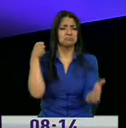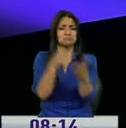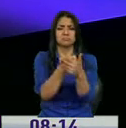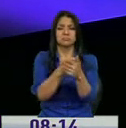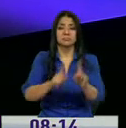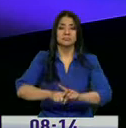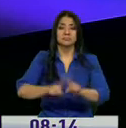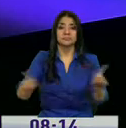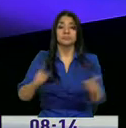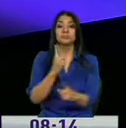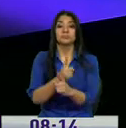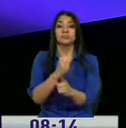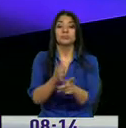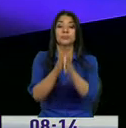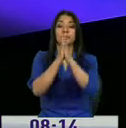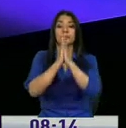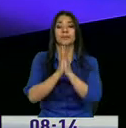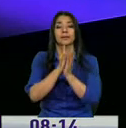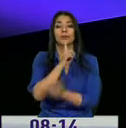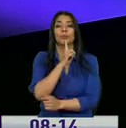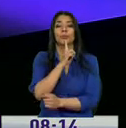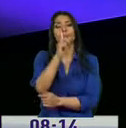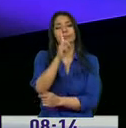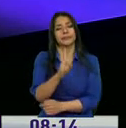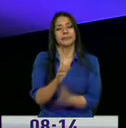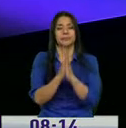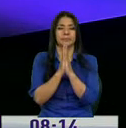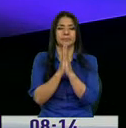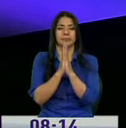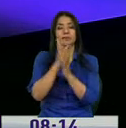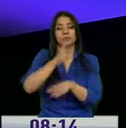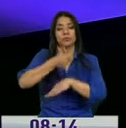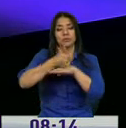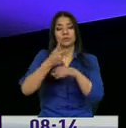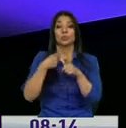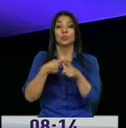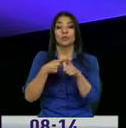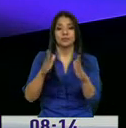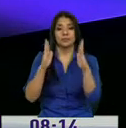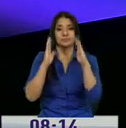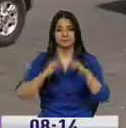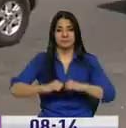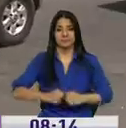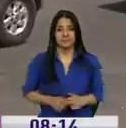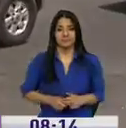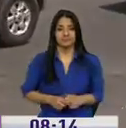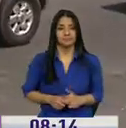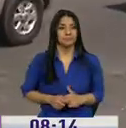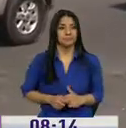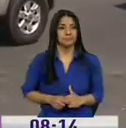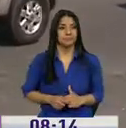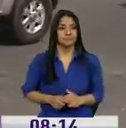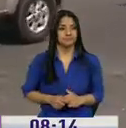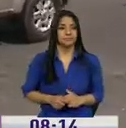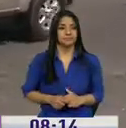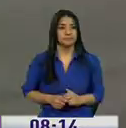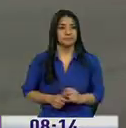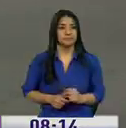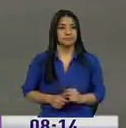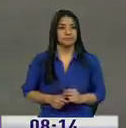Por ello, piden que encendamos velatorios urgente para que les hagan caso. Veamos. Sí, amigo